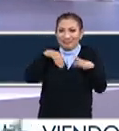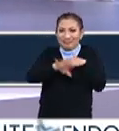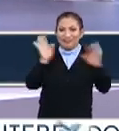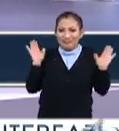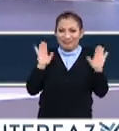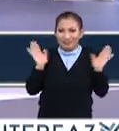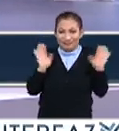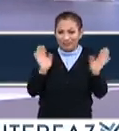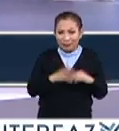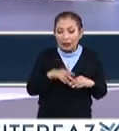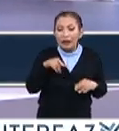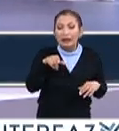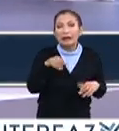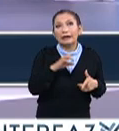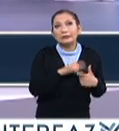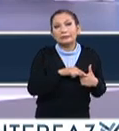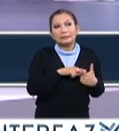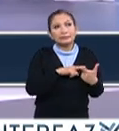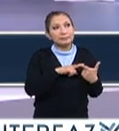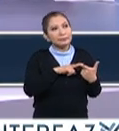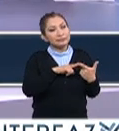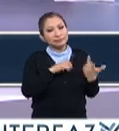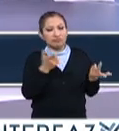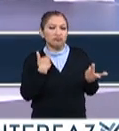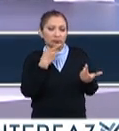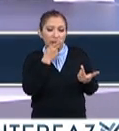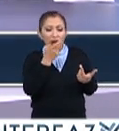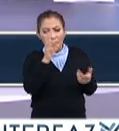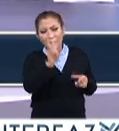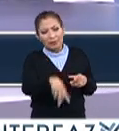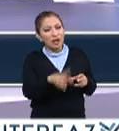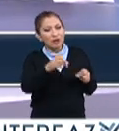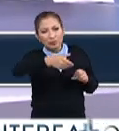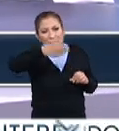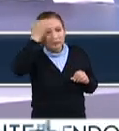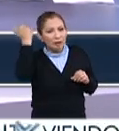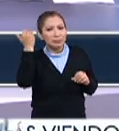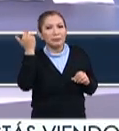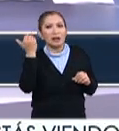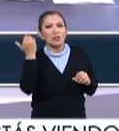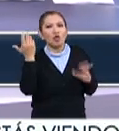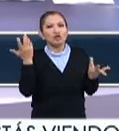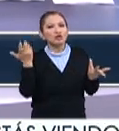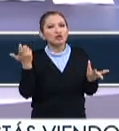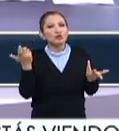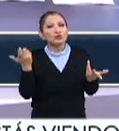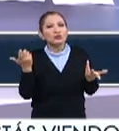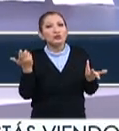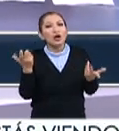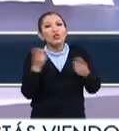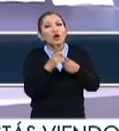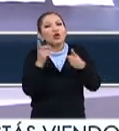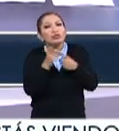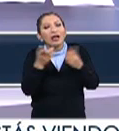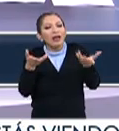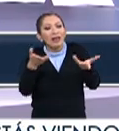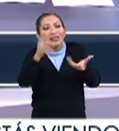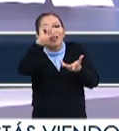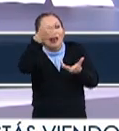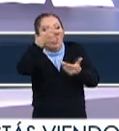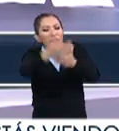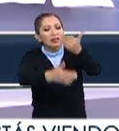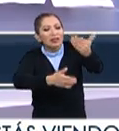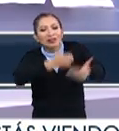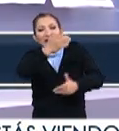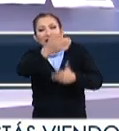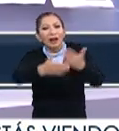por qué estar, ¿no? Entonces, pues digamos, realmente no se sabe en el momento hasta para dónde va esto. Es una tecnología